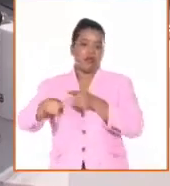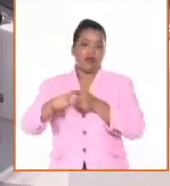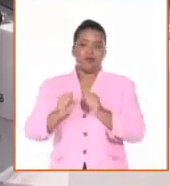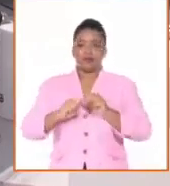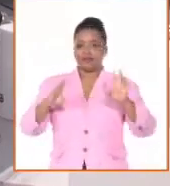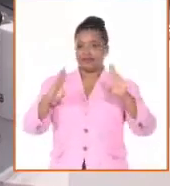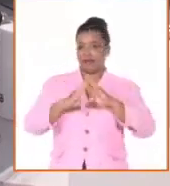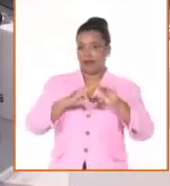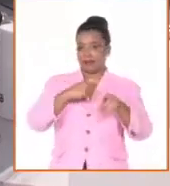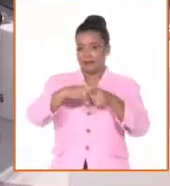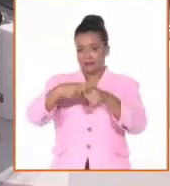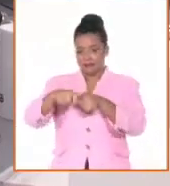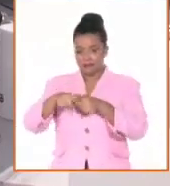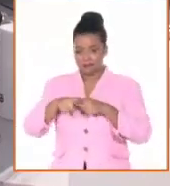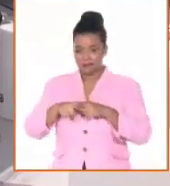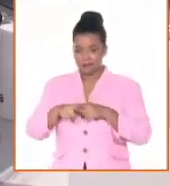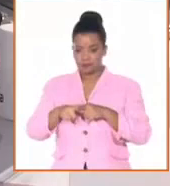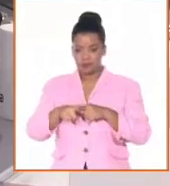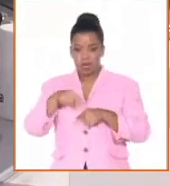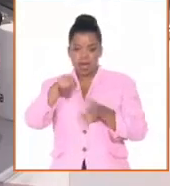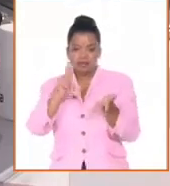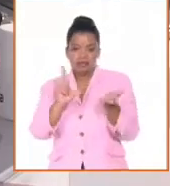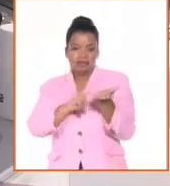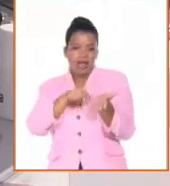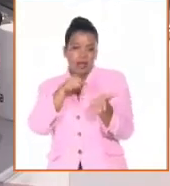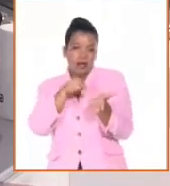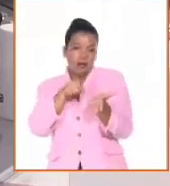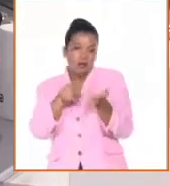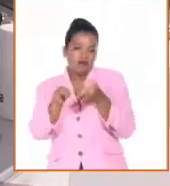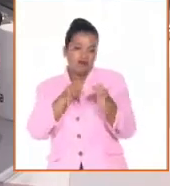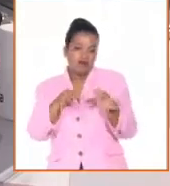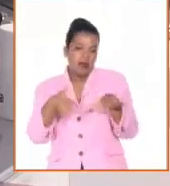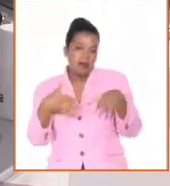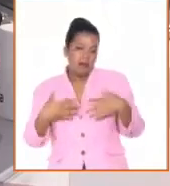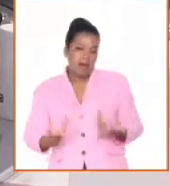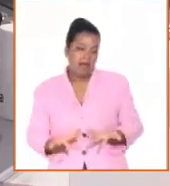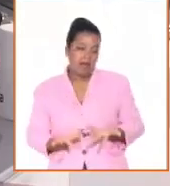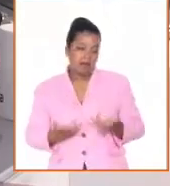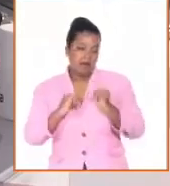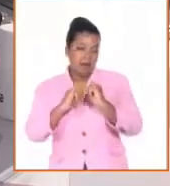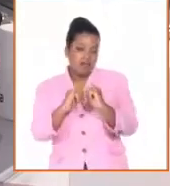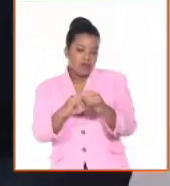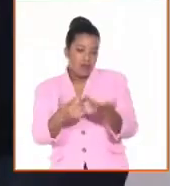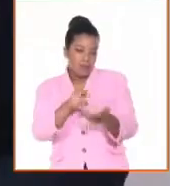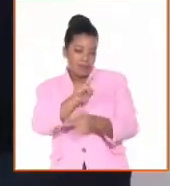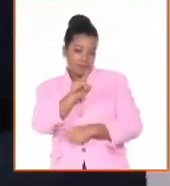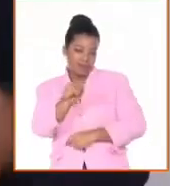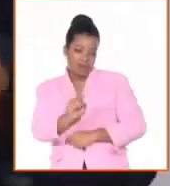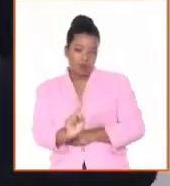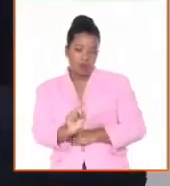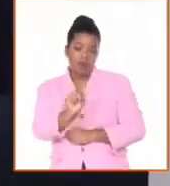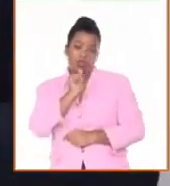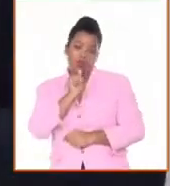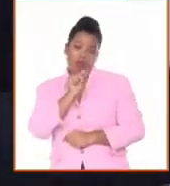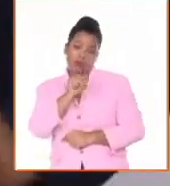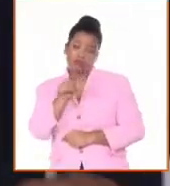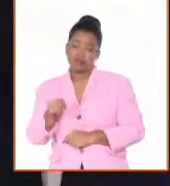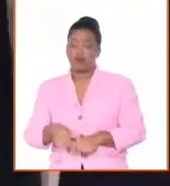que utilidad hoy tienen los los sellos Qué información darle a estas personas que están preguntando